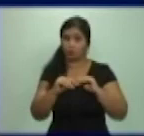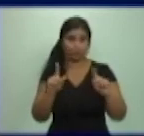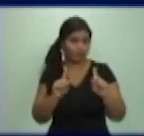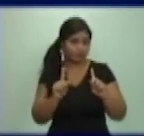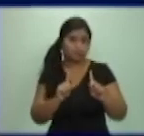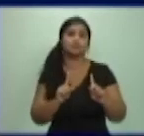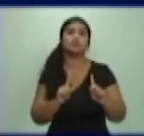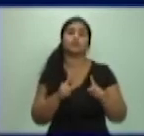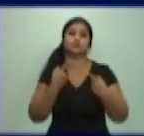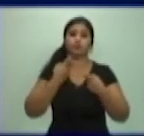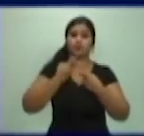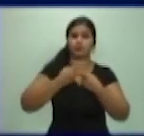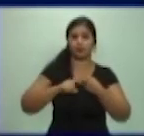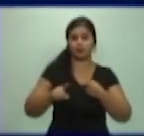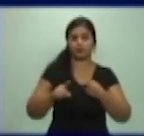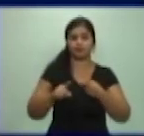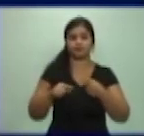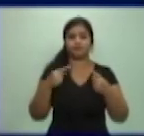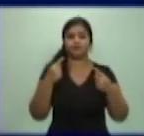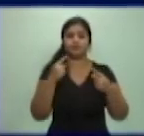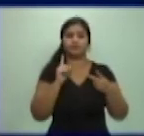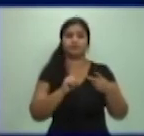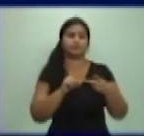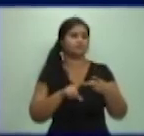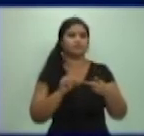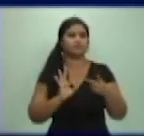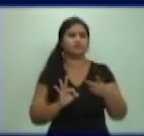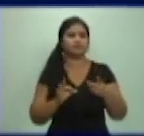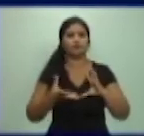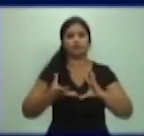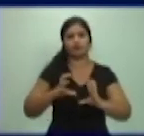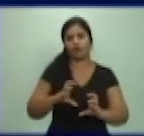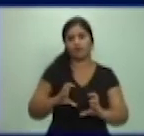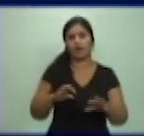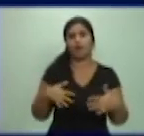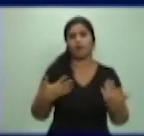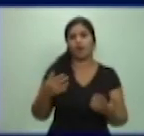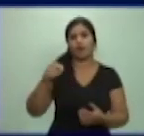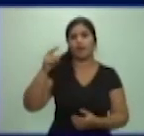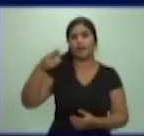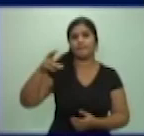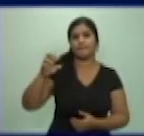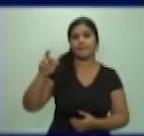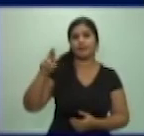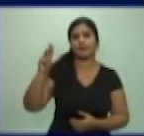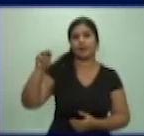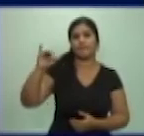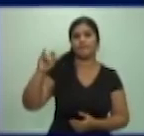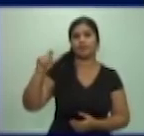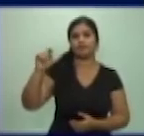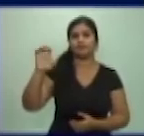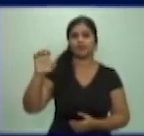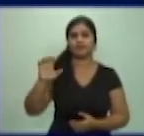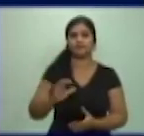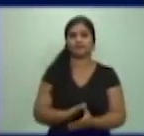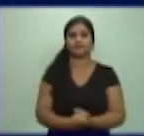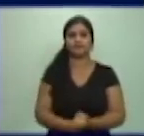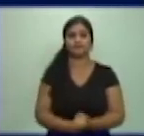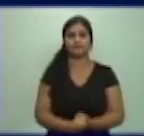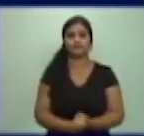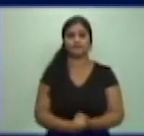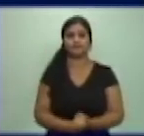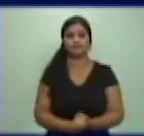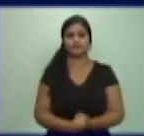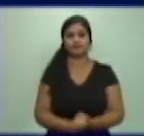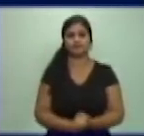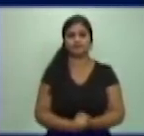verbo. Bueno, ahí tenemos, la forma verbal permite que está en modo indicativo, tiempo presente, tercera persona del